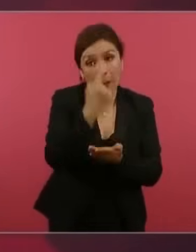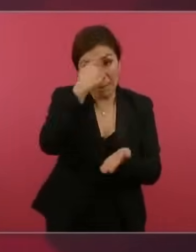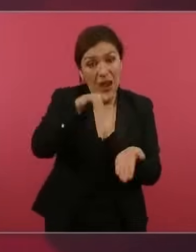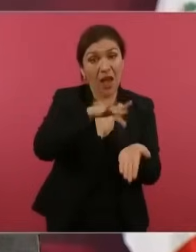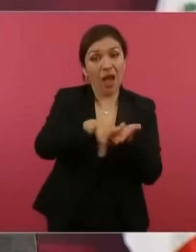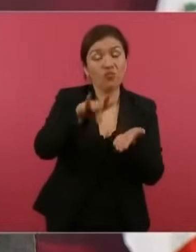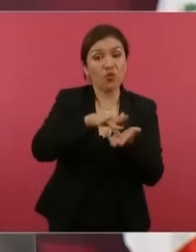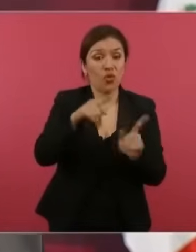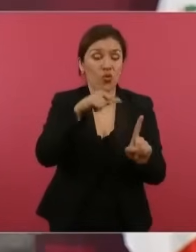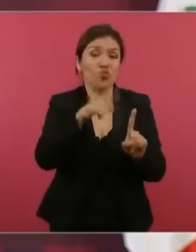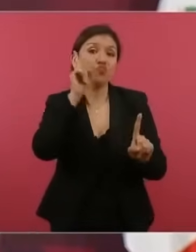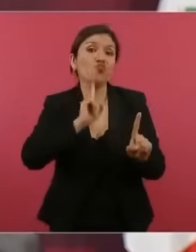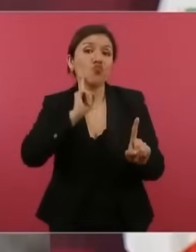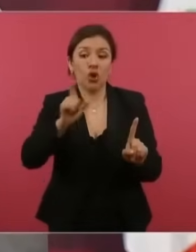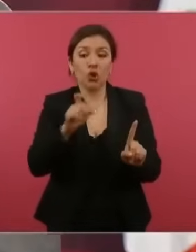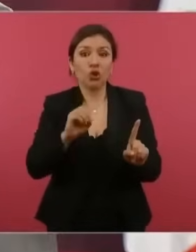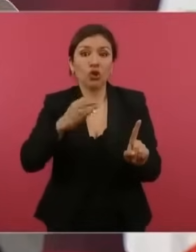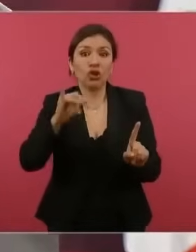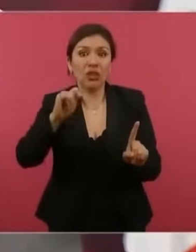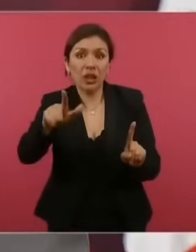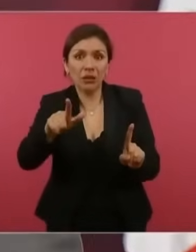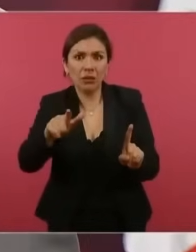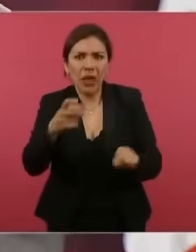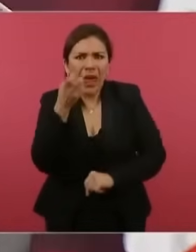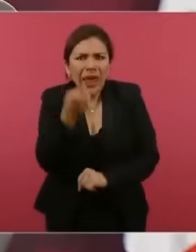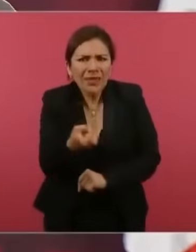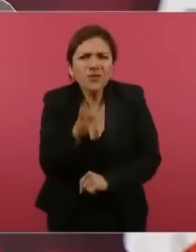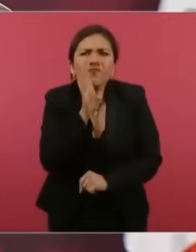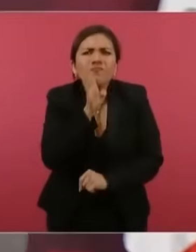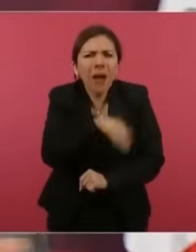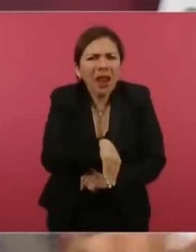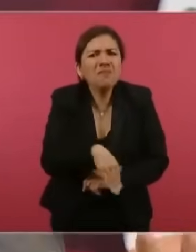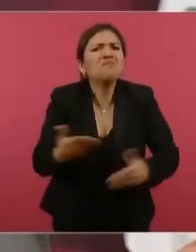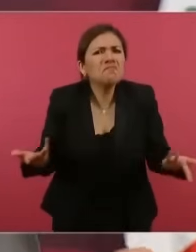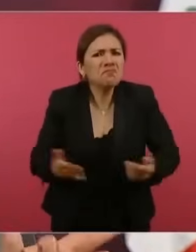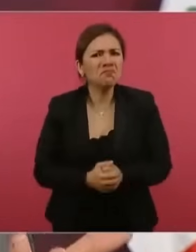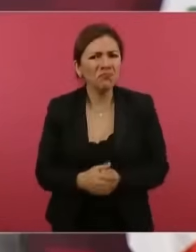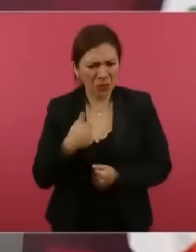apoyar a la señora Xóchitl. ¿Qué tiene eso de malo? ¿Qué